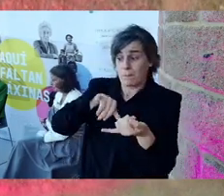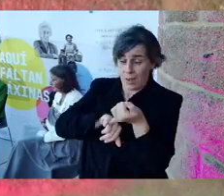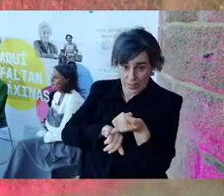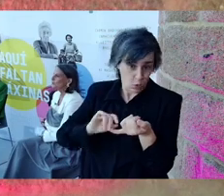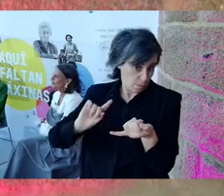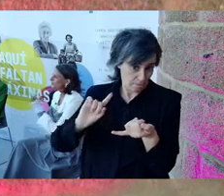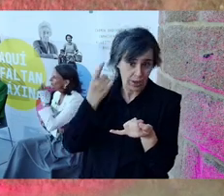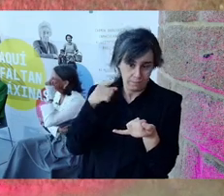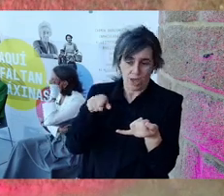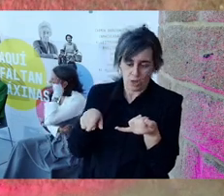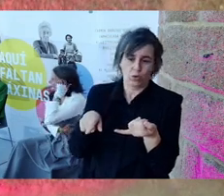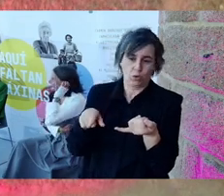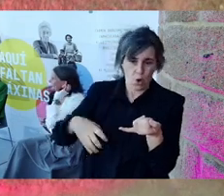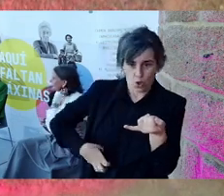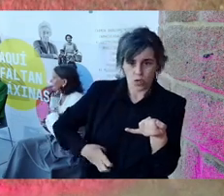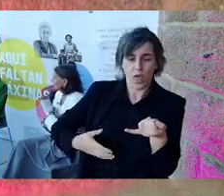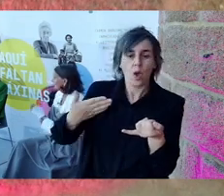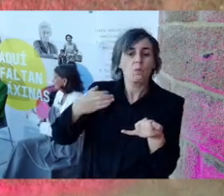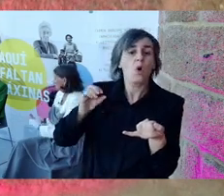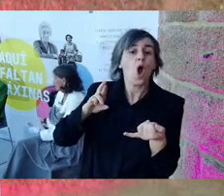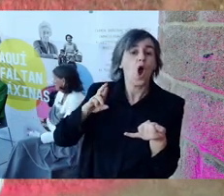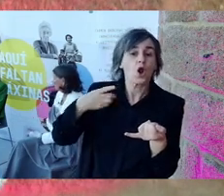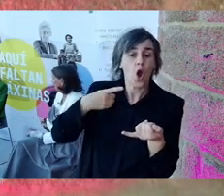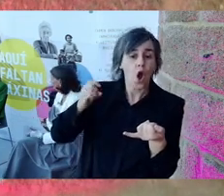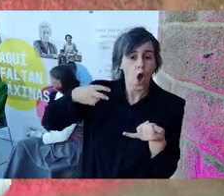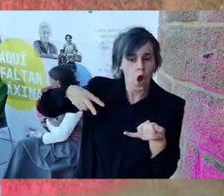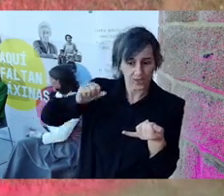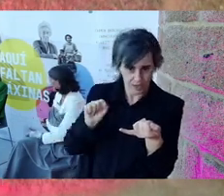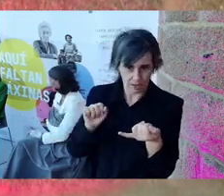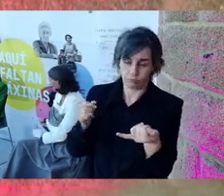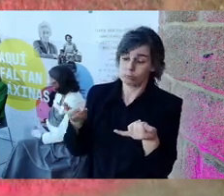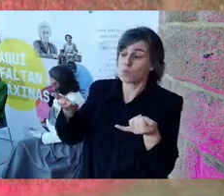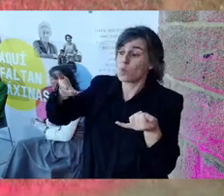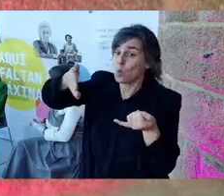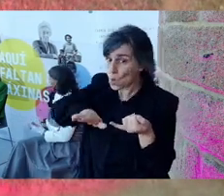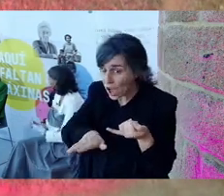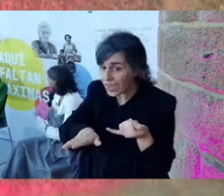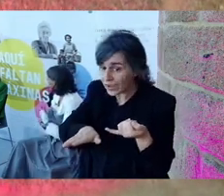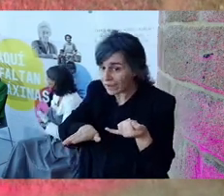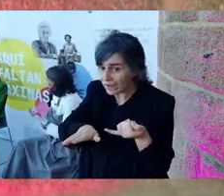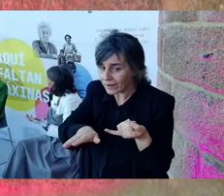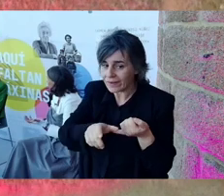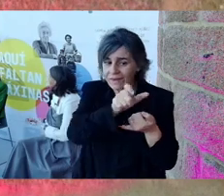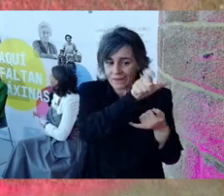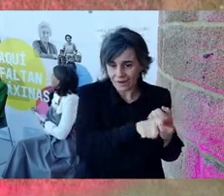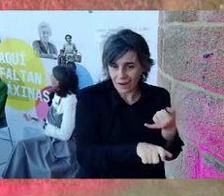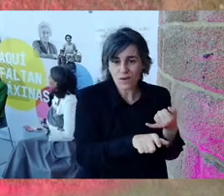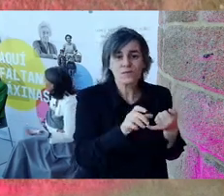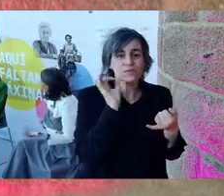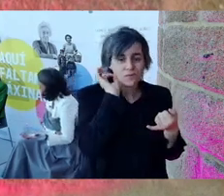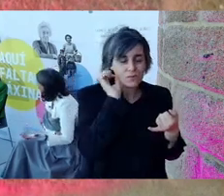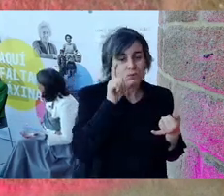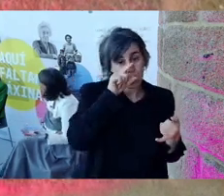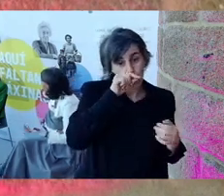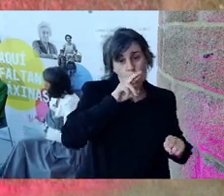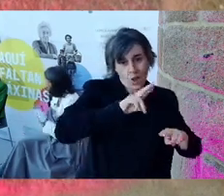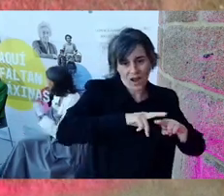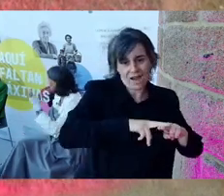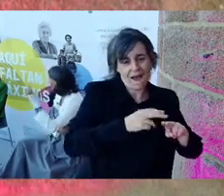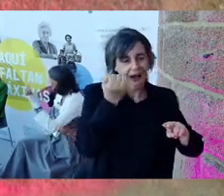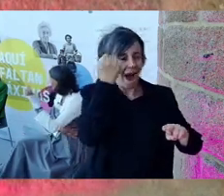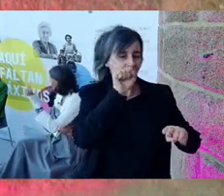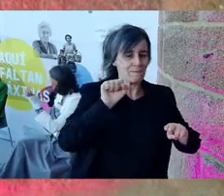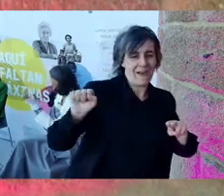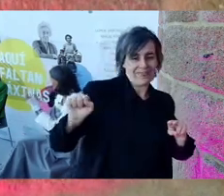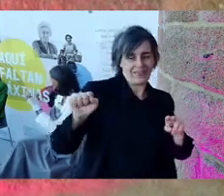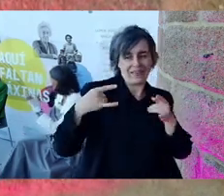ya muere el conde de Borgoña, por fin, ella se echa un amante, el conde de Candespina, del que está,